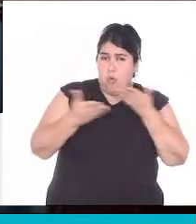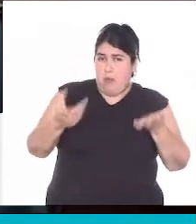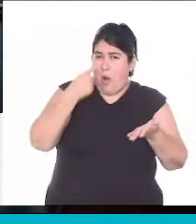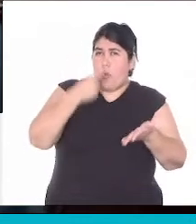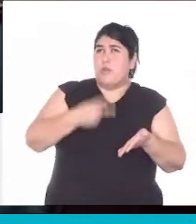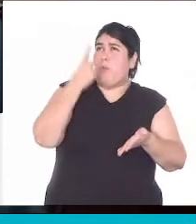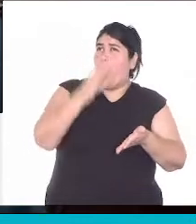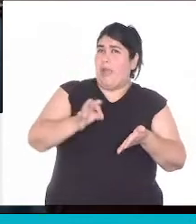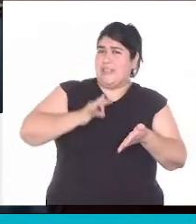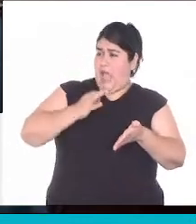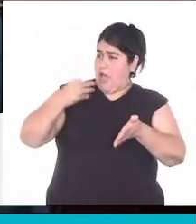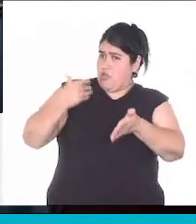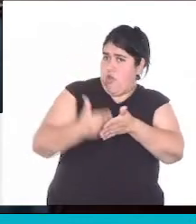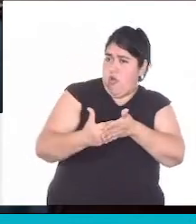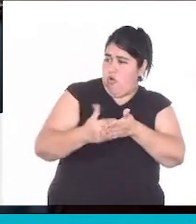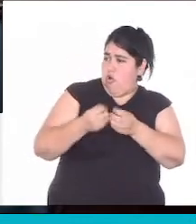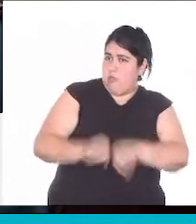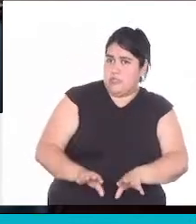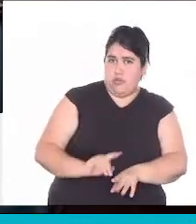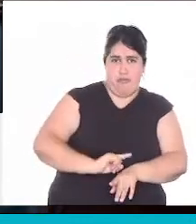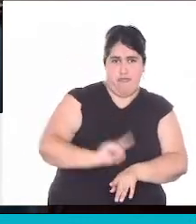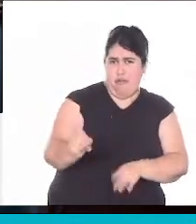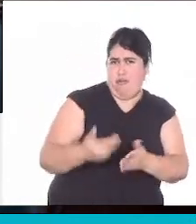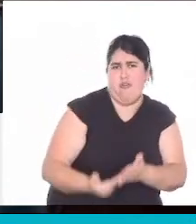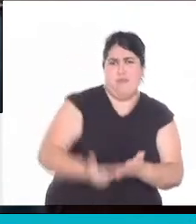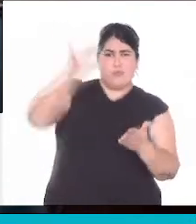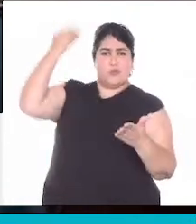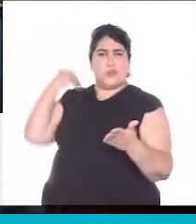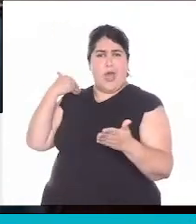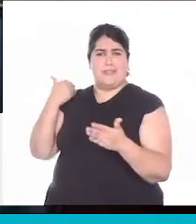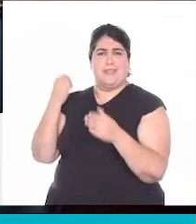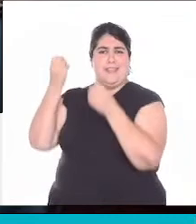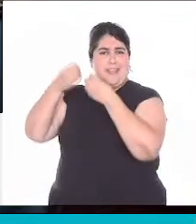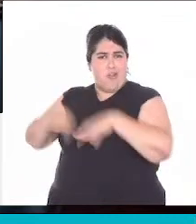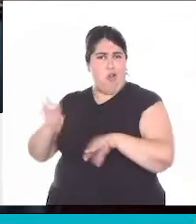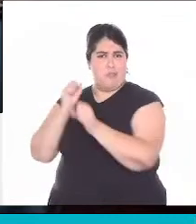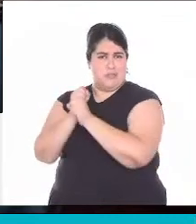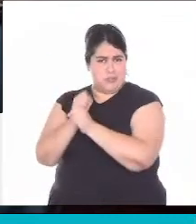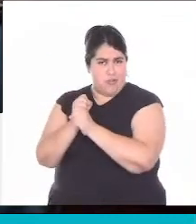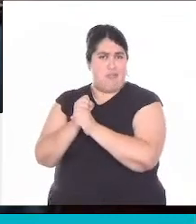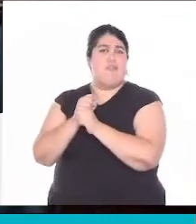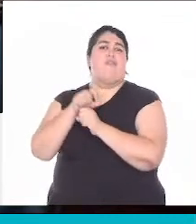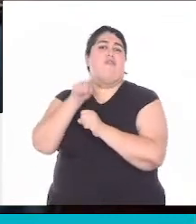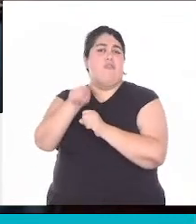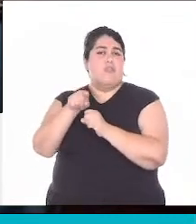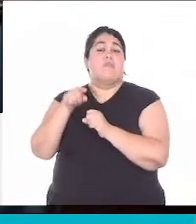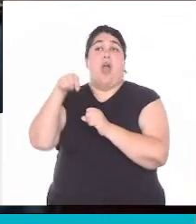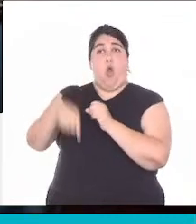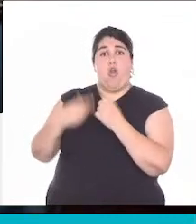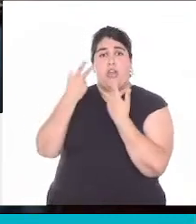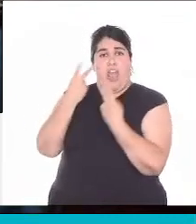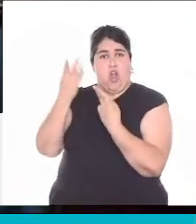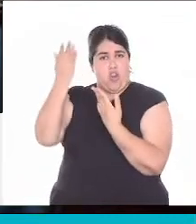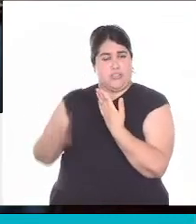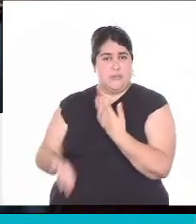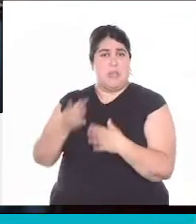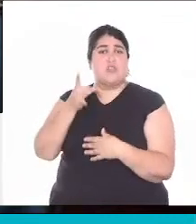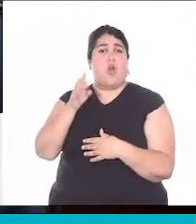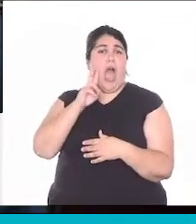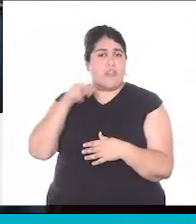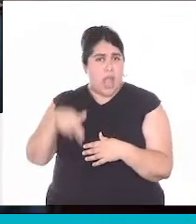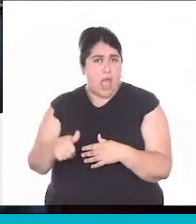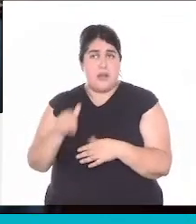la Argentina y no fue así. Empezaron mucho antes. Claramente, lo que estamos haciendo hoy, reconociendo a Adriana Calvo y el juicio de la Junta, muestra que no es